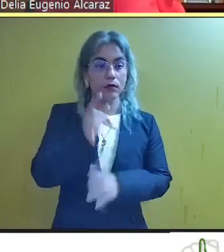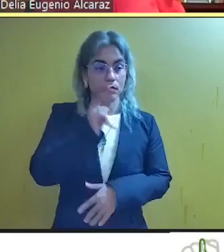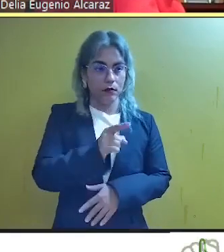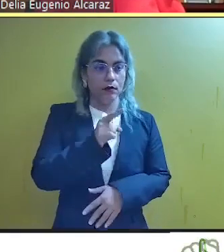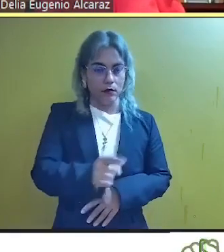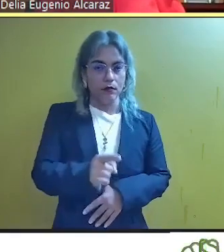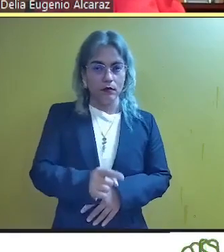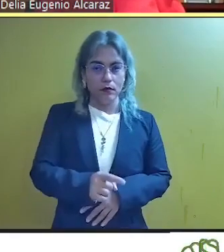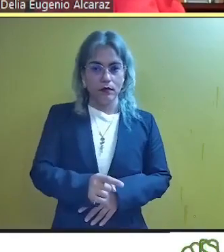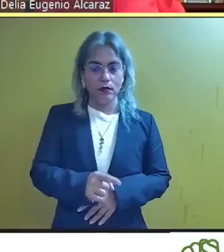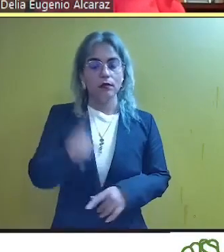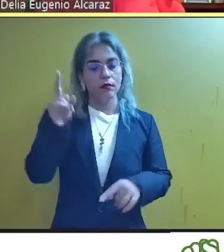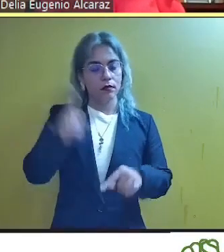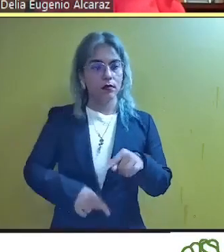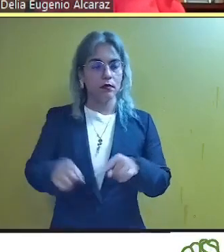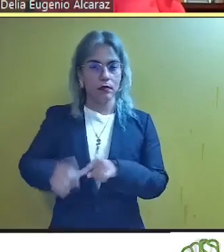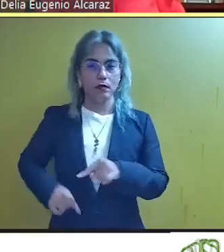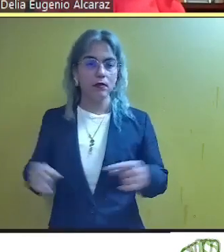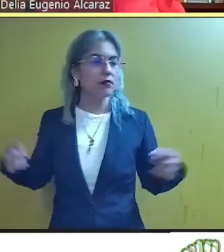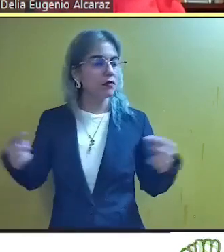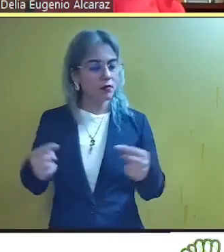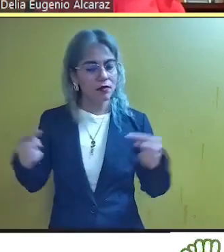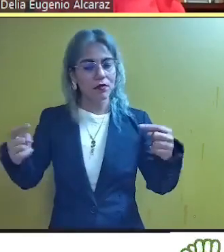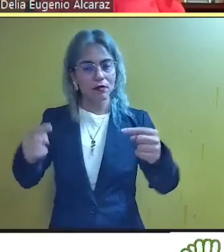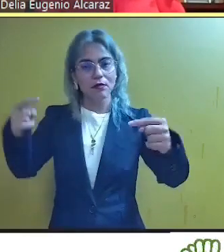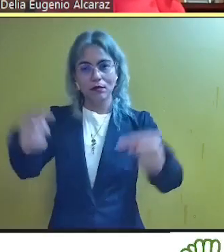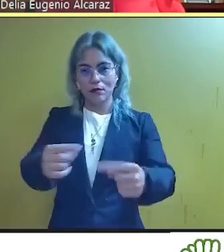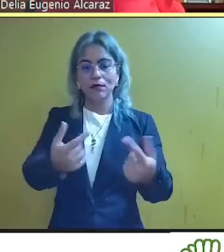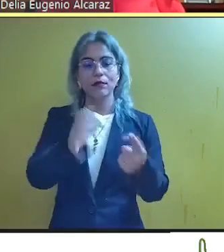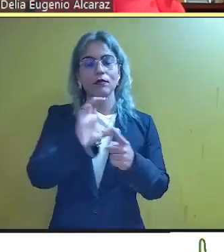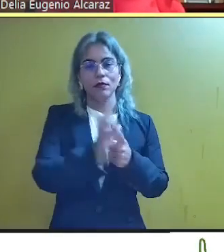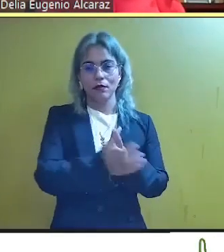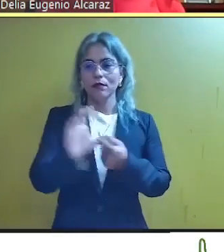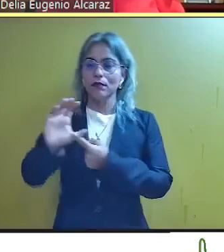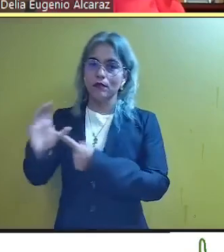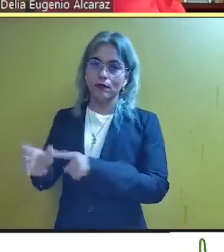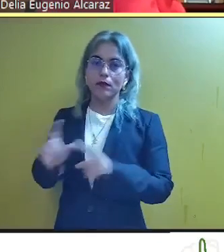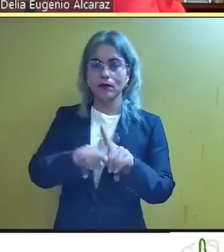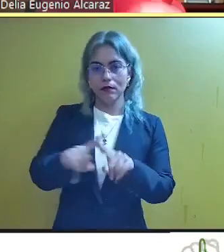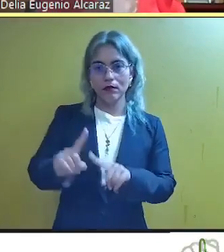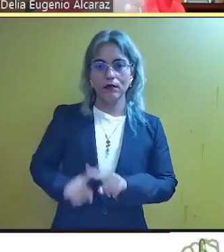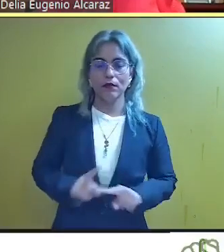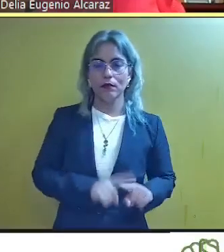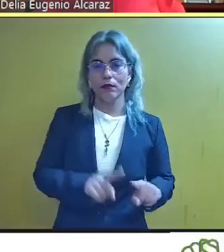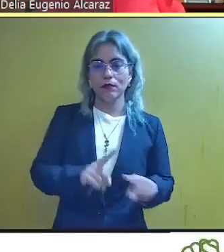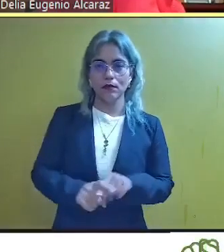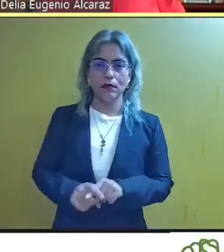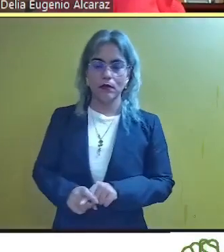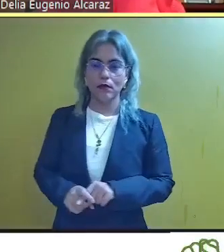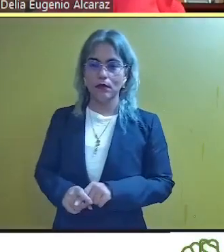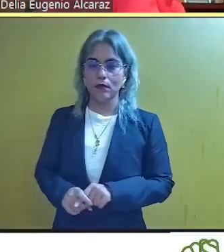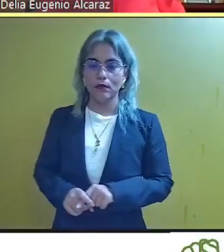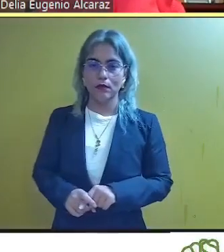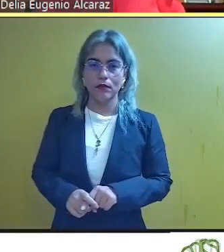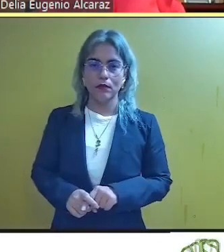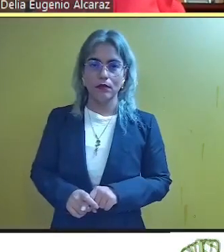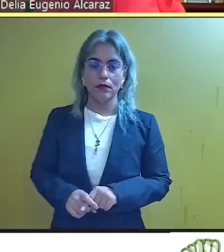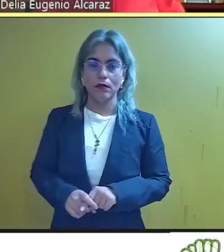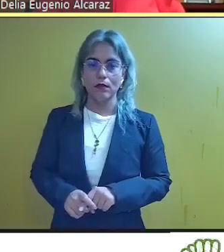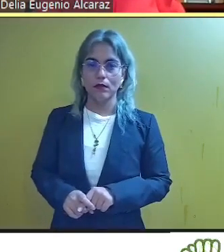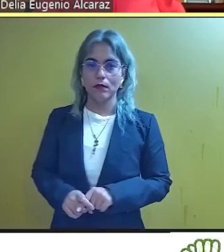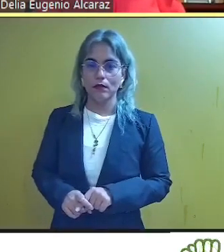redimir las controversias suscitadas con los comités directivos municipales siguientes y enuncia a el